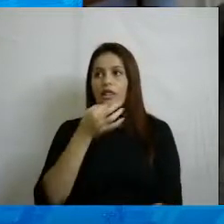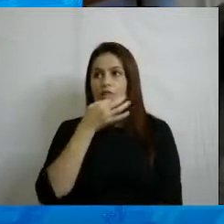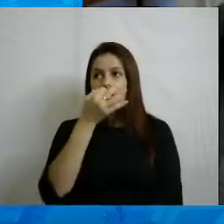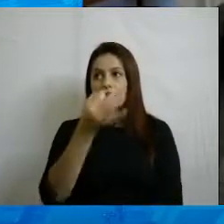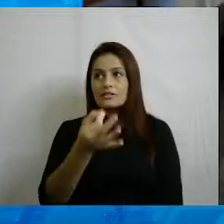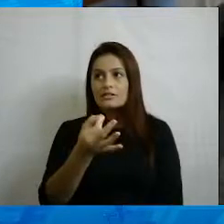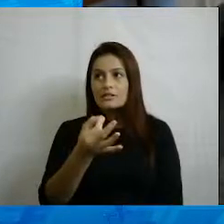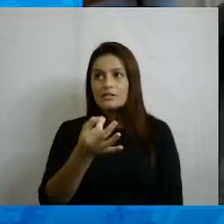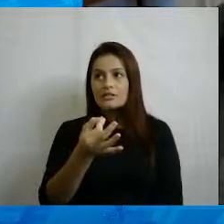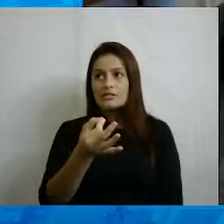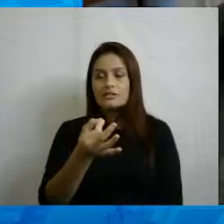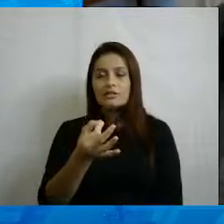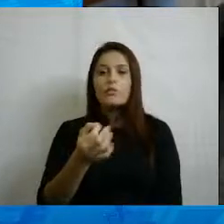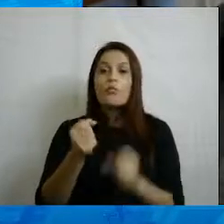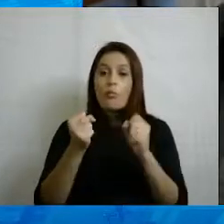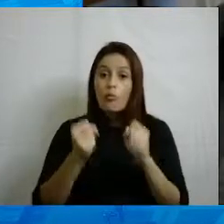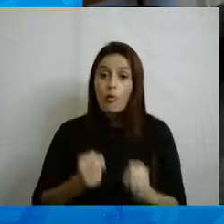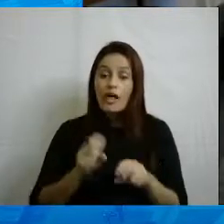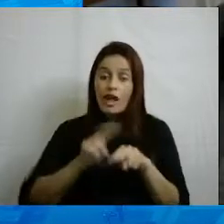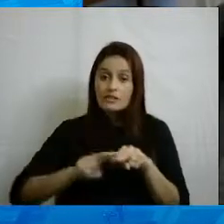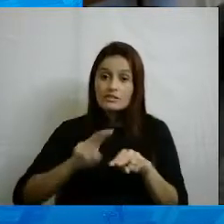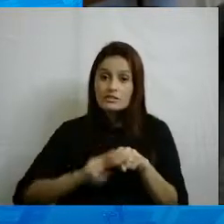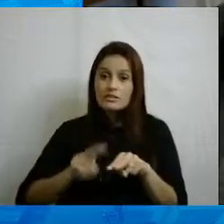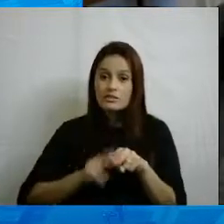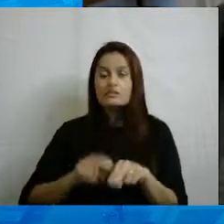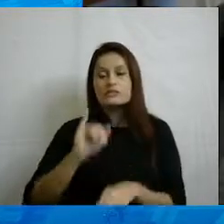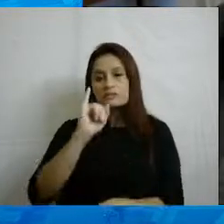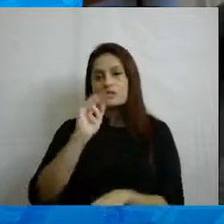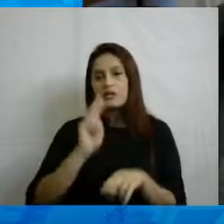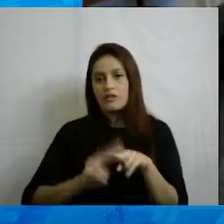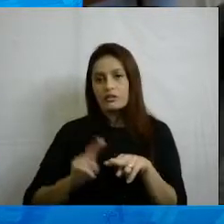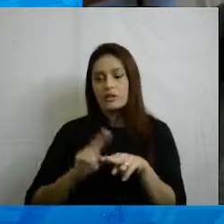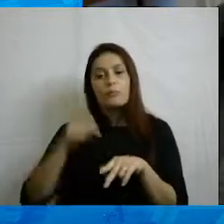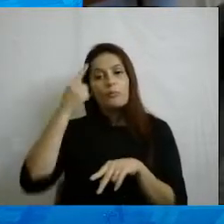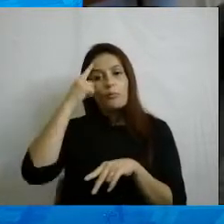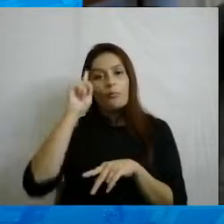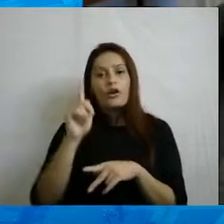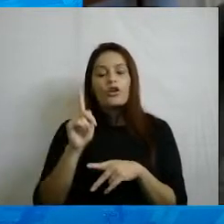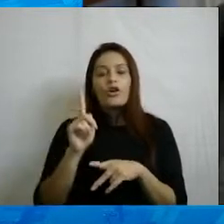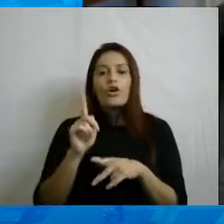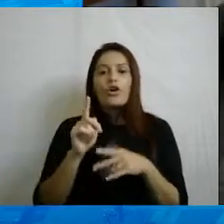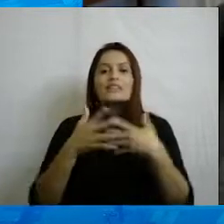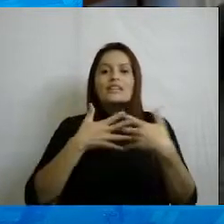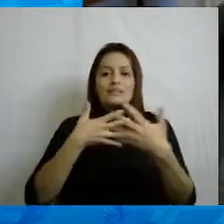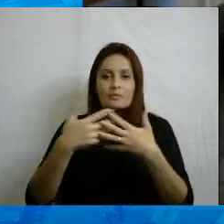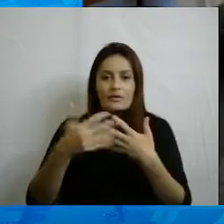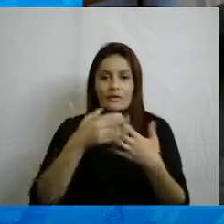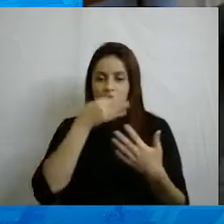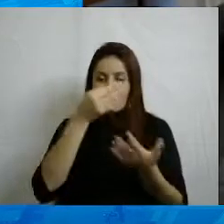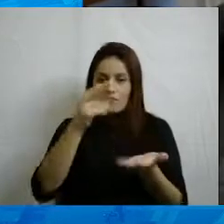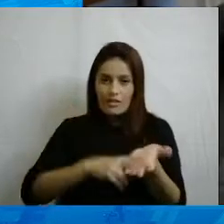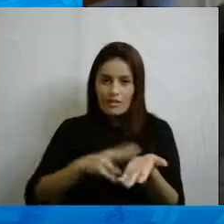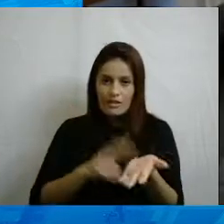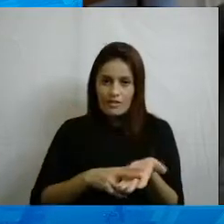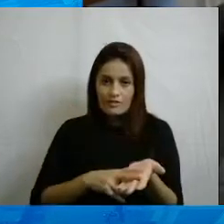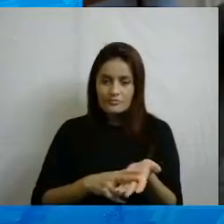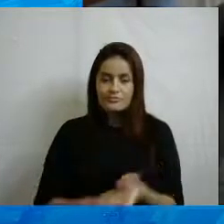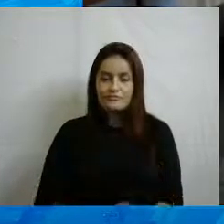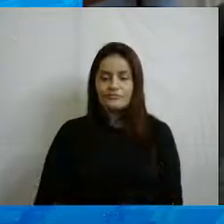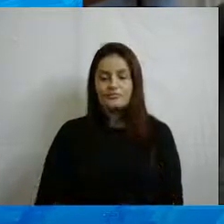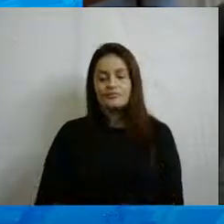dejar los pies en la calle para que puedan funcionar las cosas, yo lo voy a hacer. Pero que seamos transparentes y hablemos siempre con la